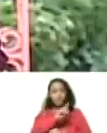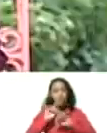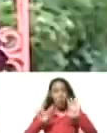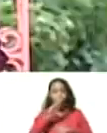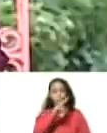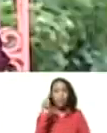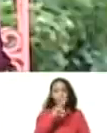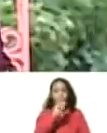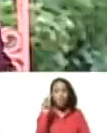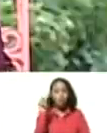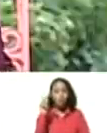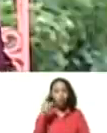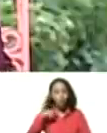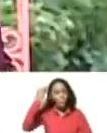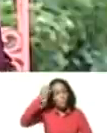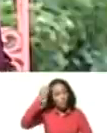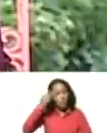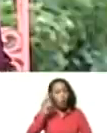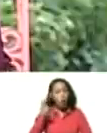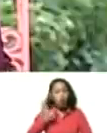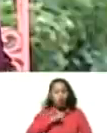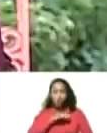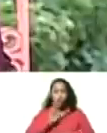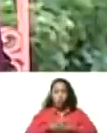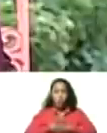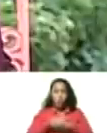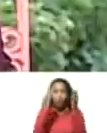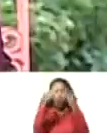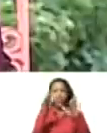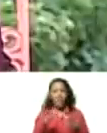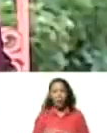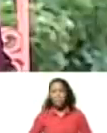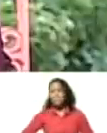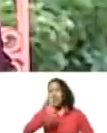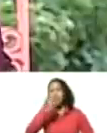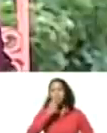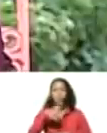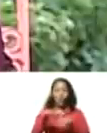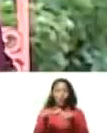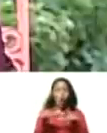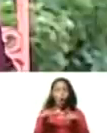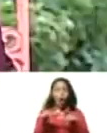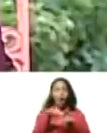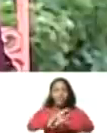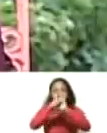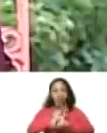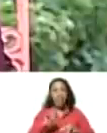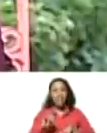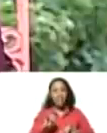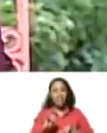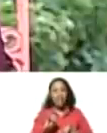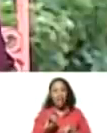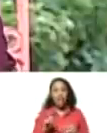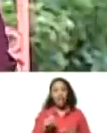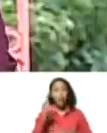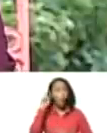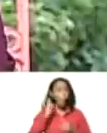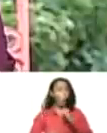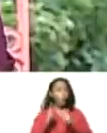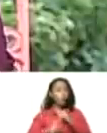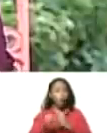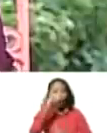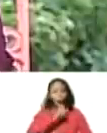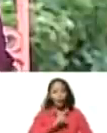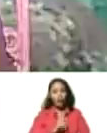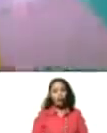que estamos pasando las navidades más bellas y felices de los últimos